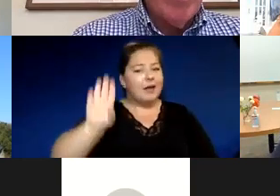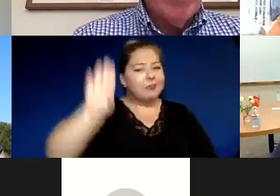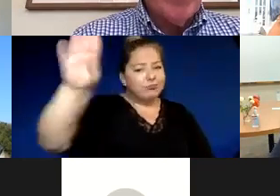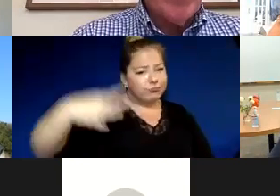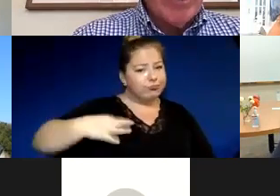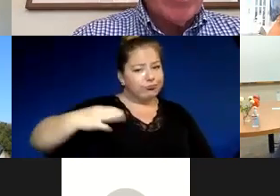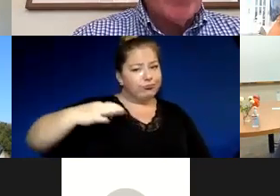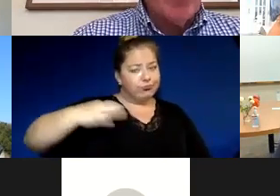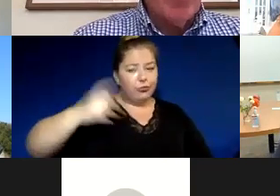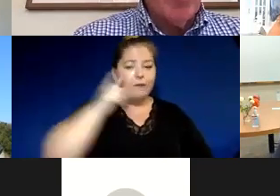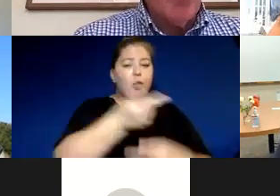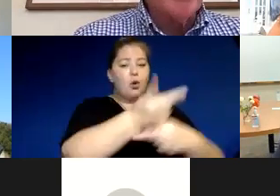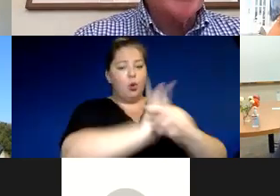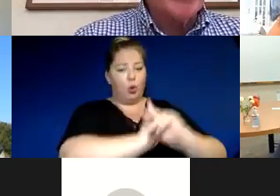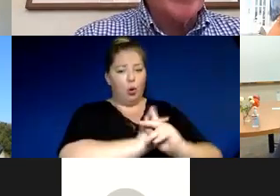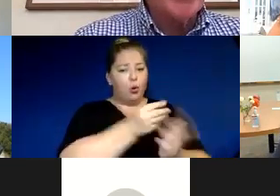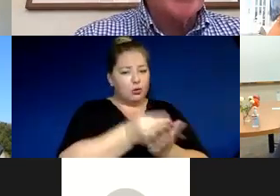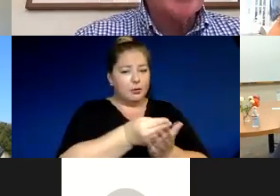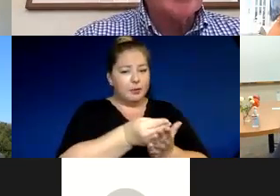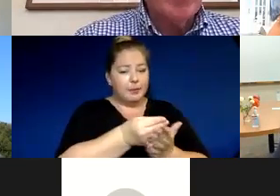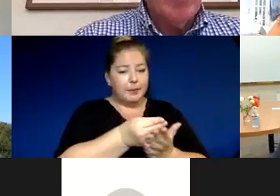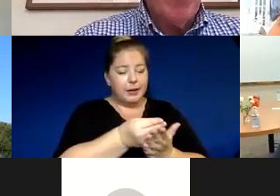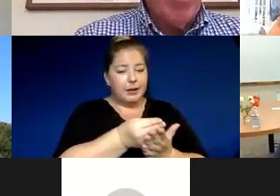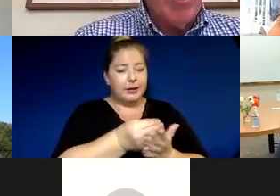sin fines de lucro. Ustedes pueden ir a